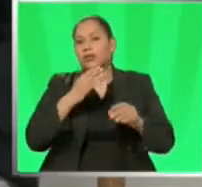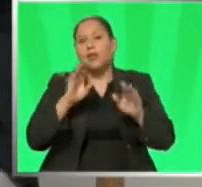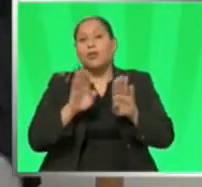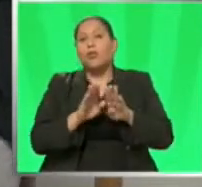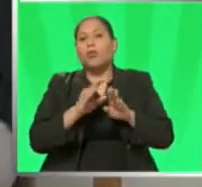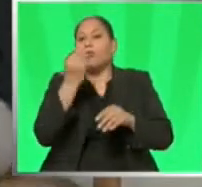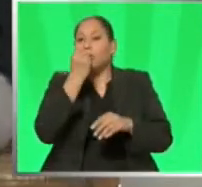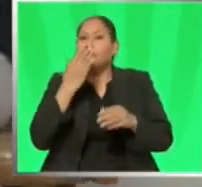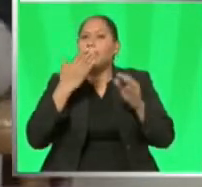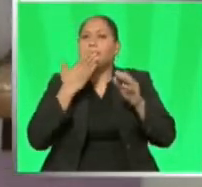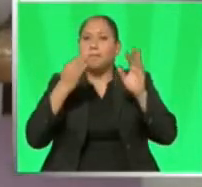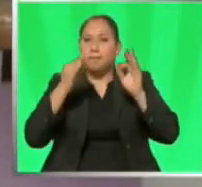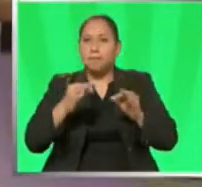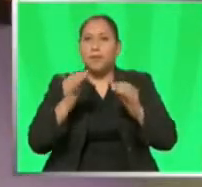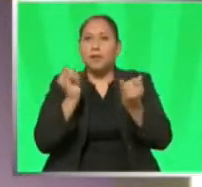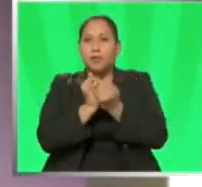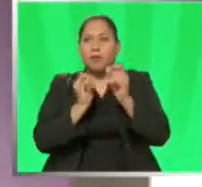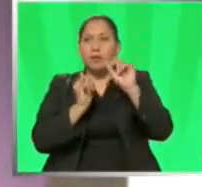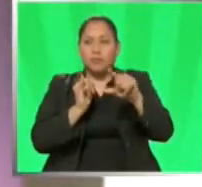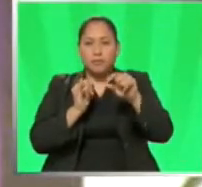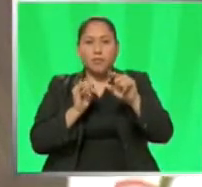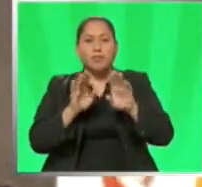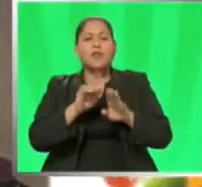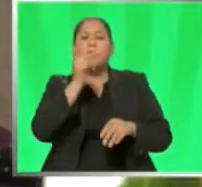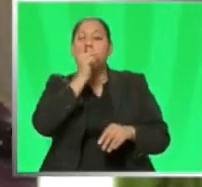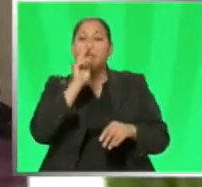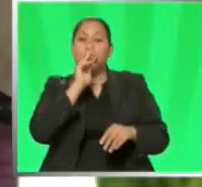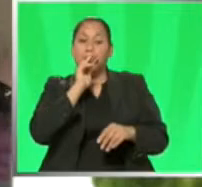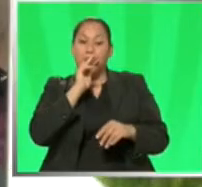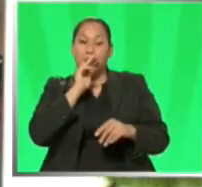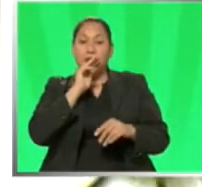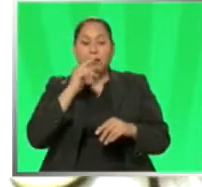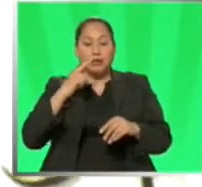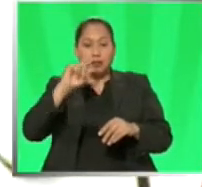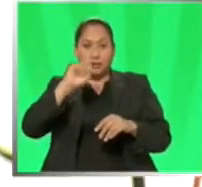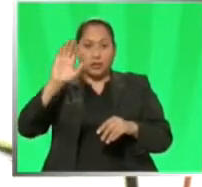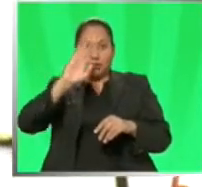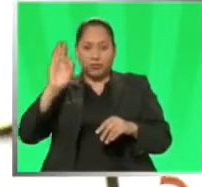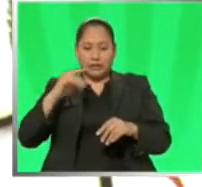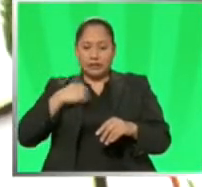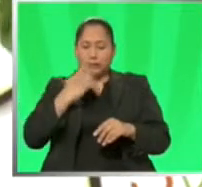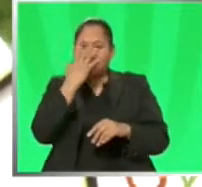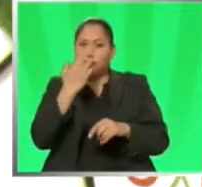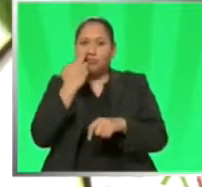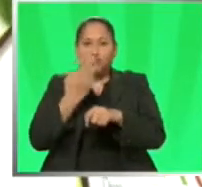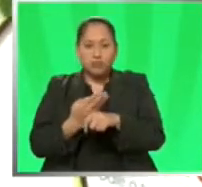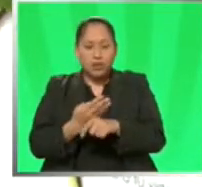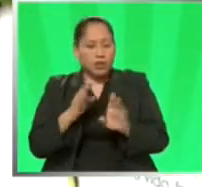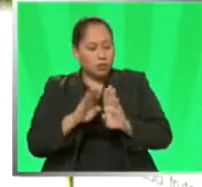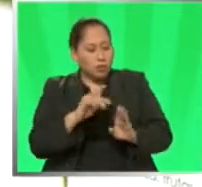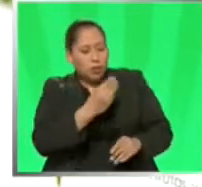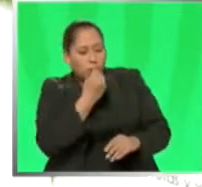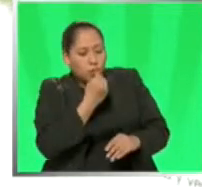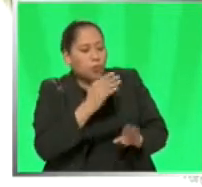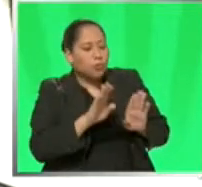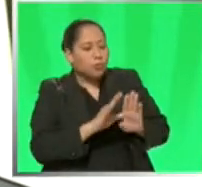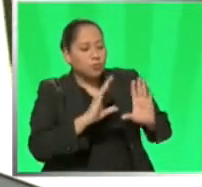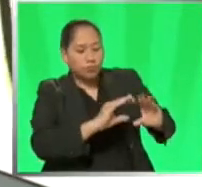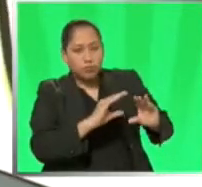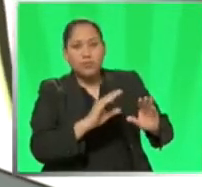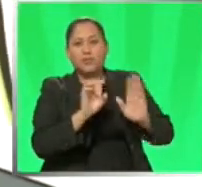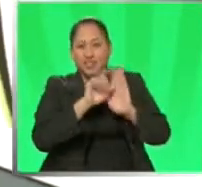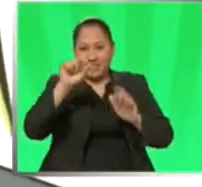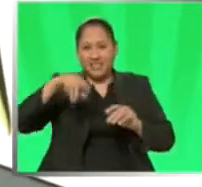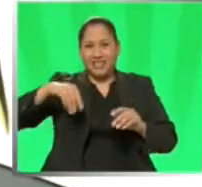de alimentación, y realmente es en donde los padres tienen el 100% de responsabilidad sobre la alimentación de los niños. Como lo